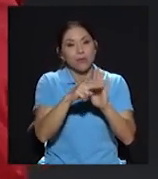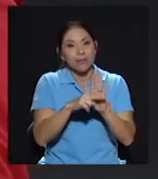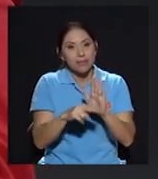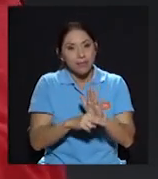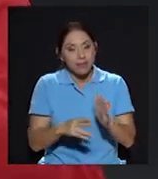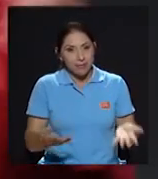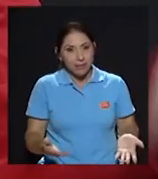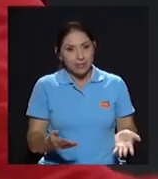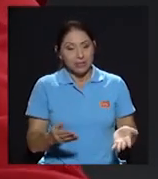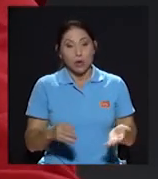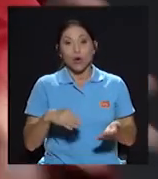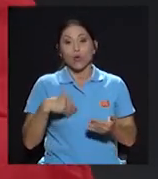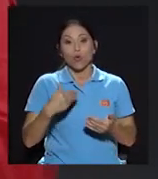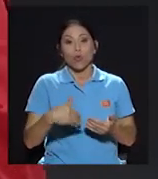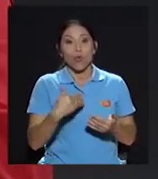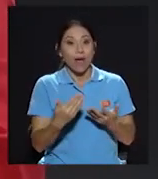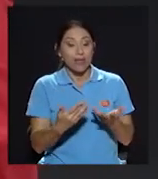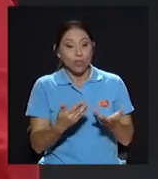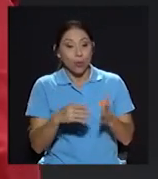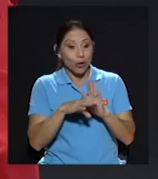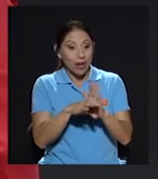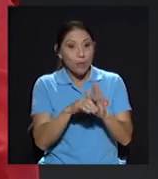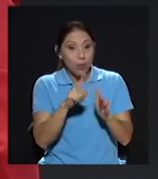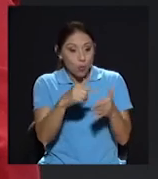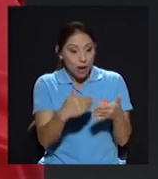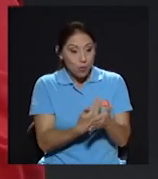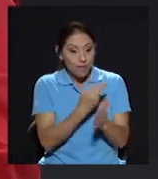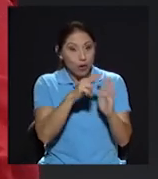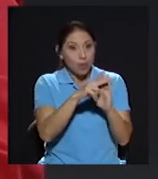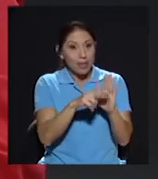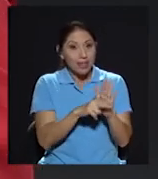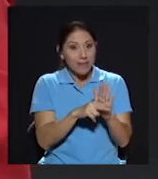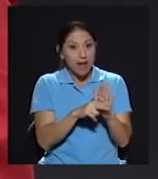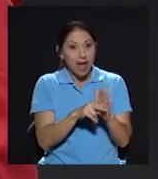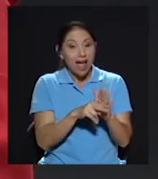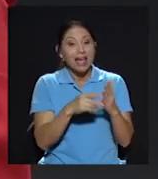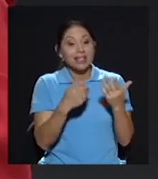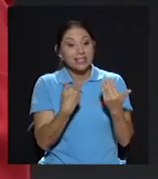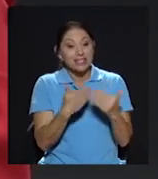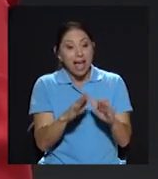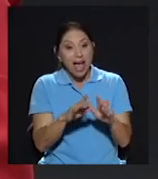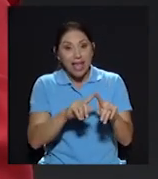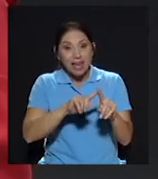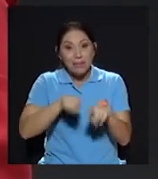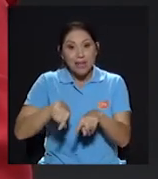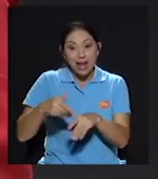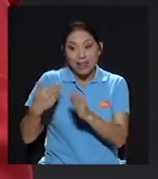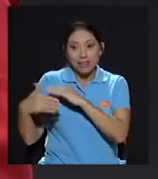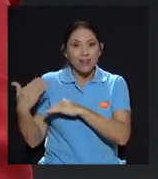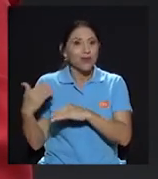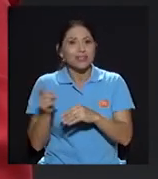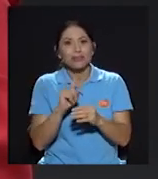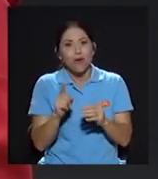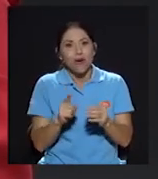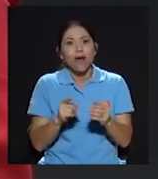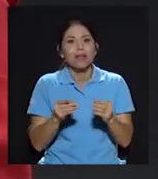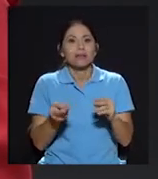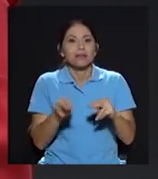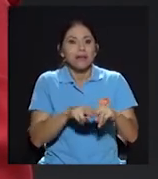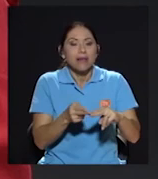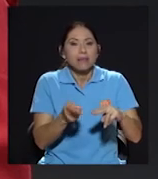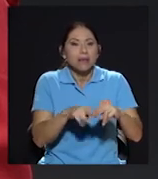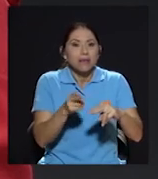nace una nueva eliminando las anteriores y fueron realmente unos maravillosos años unos años